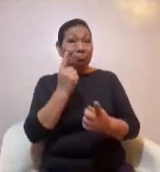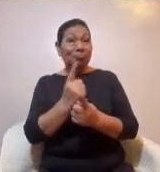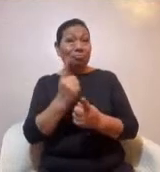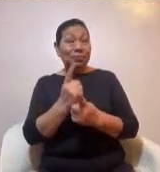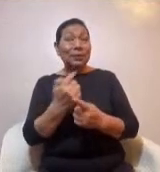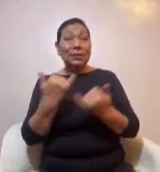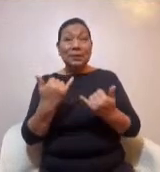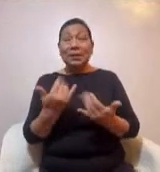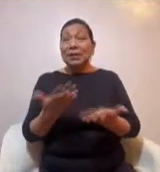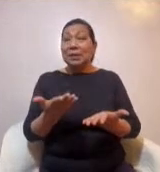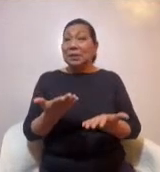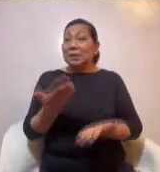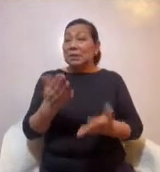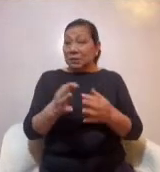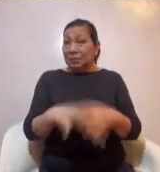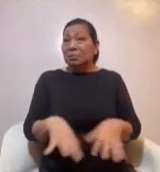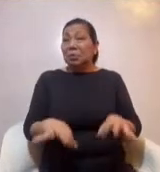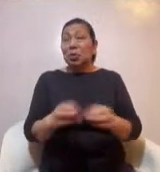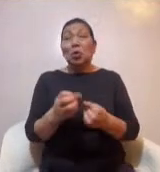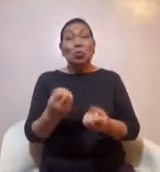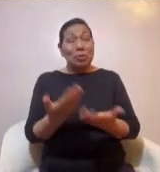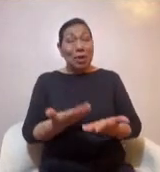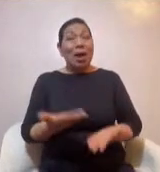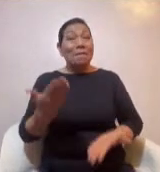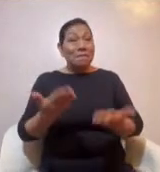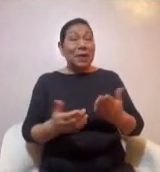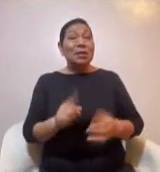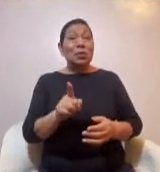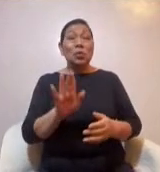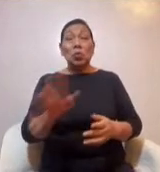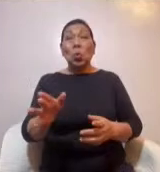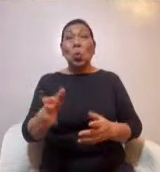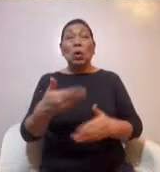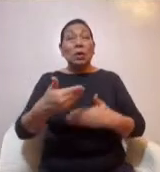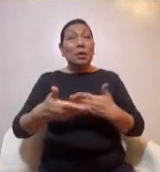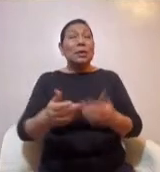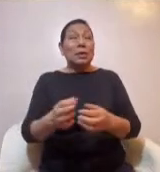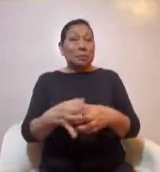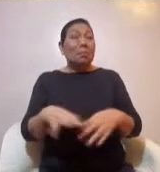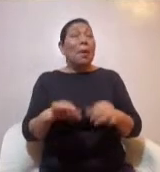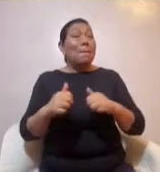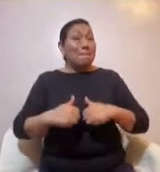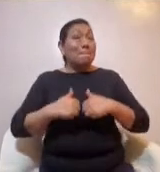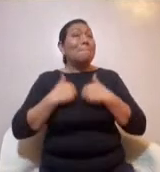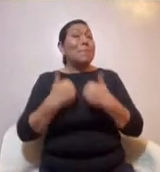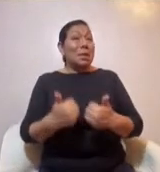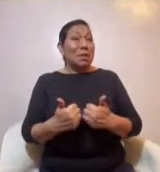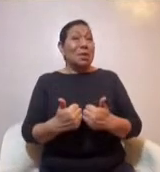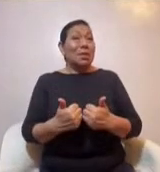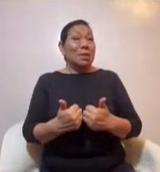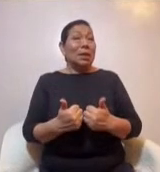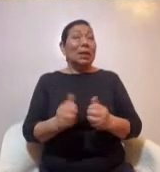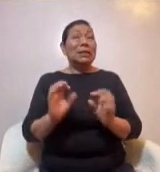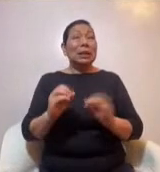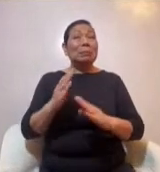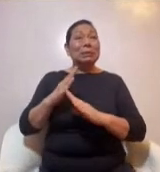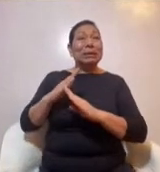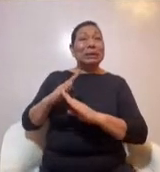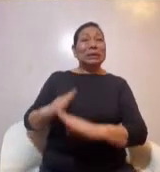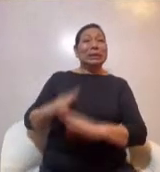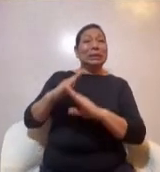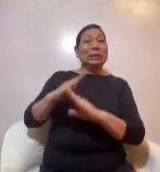que conocen esta perspectiva y que les parece importante muchas veces también porque ellas en su proceso vital han vivido maneras